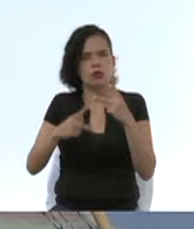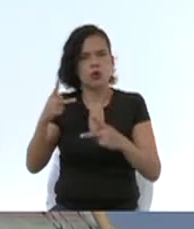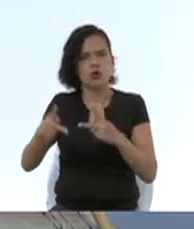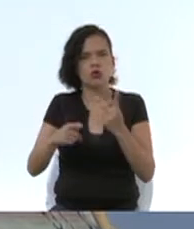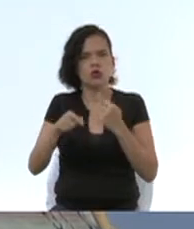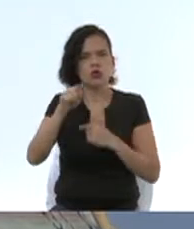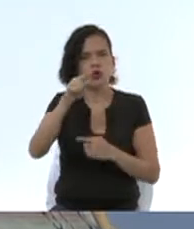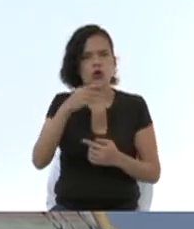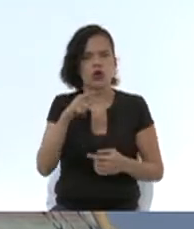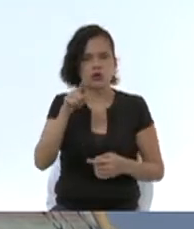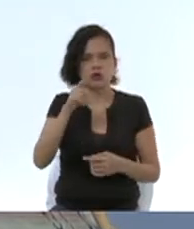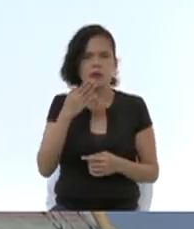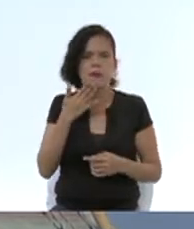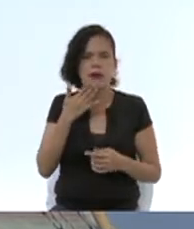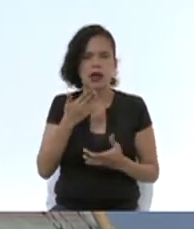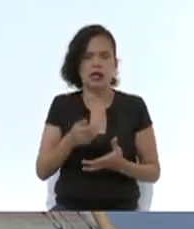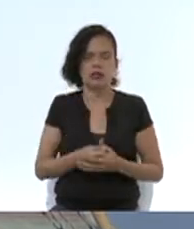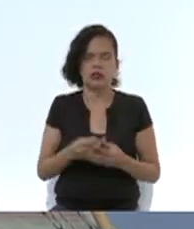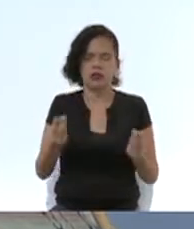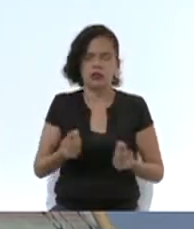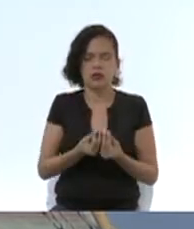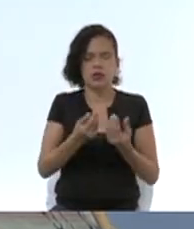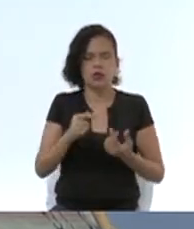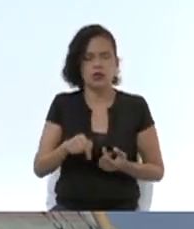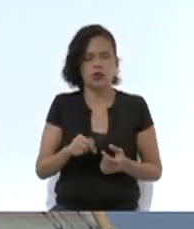tu mami, que está aquí acompañándonos hoy.